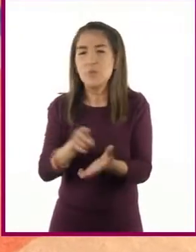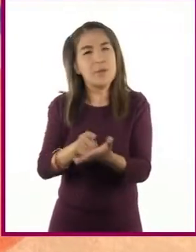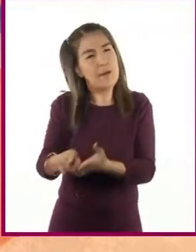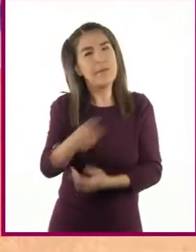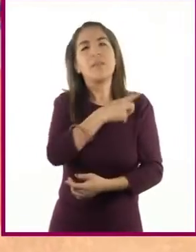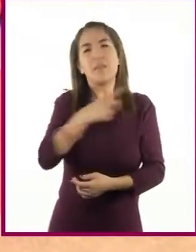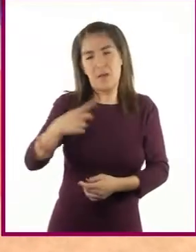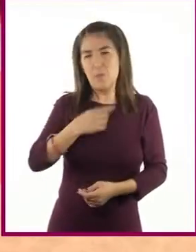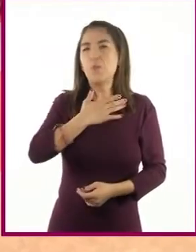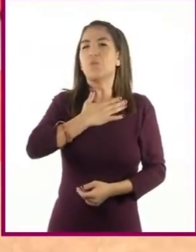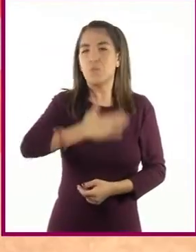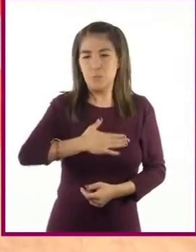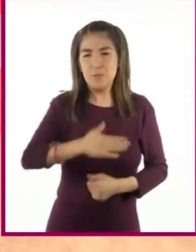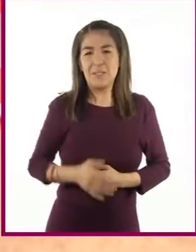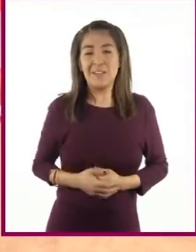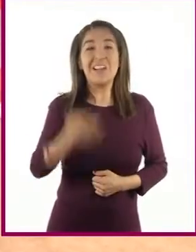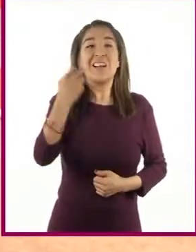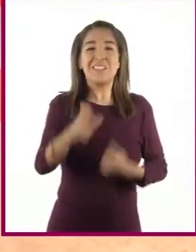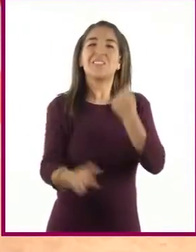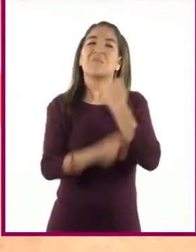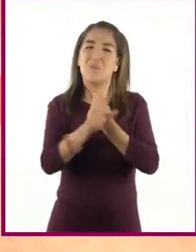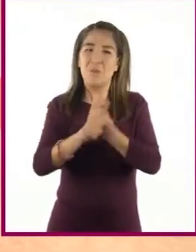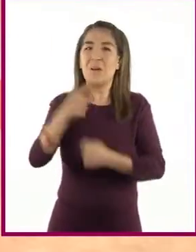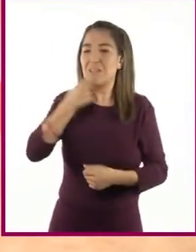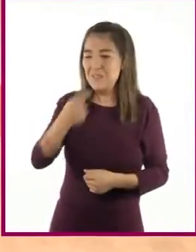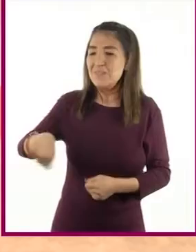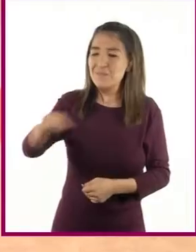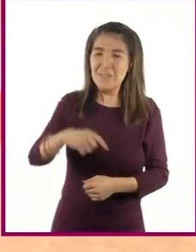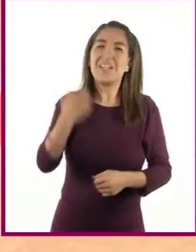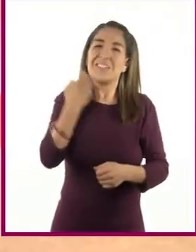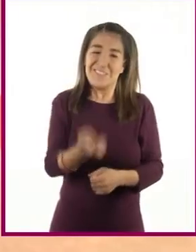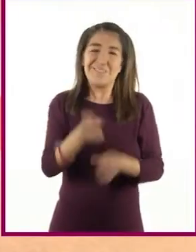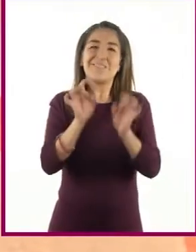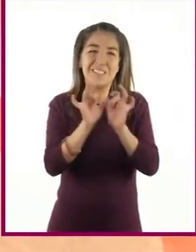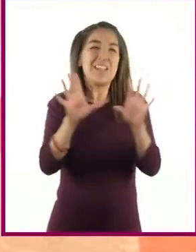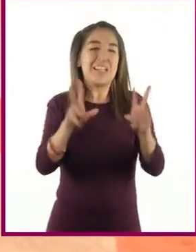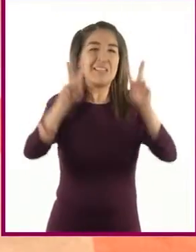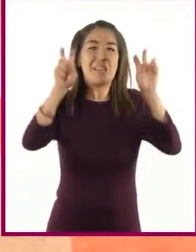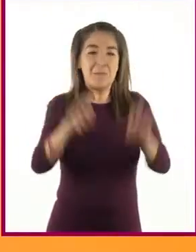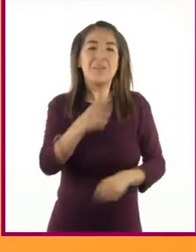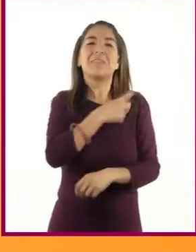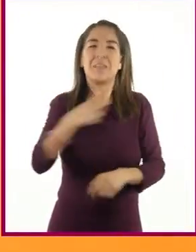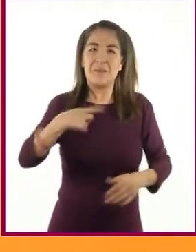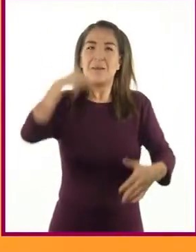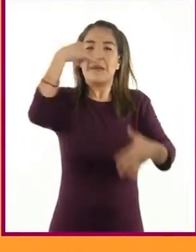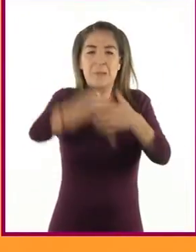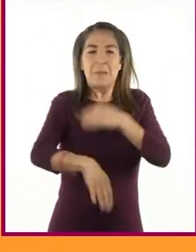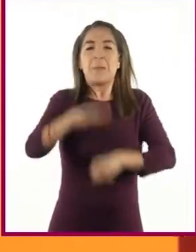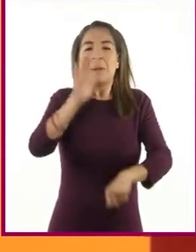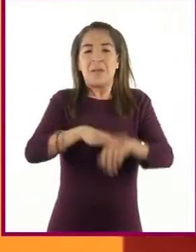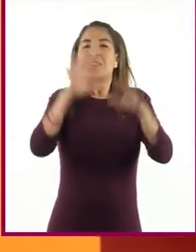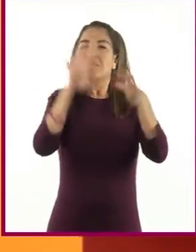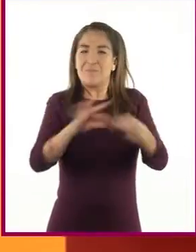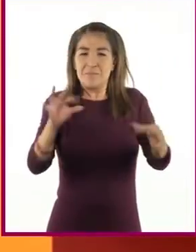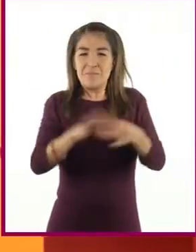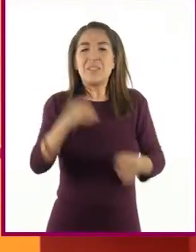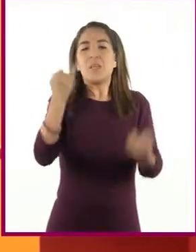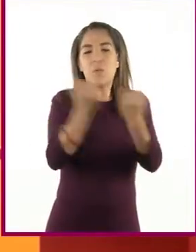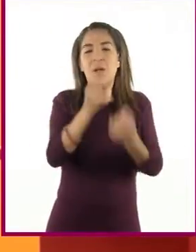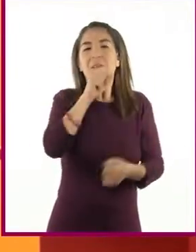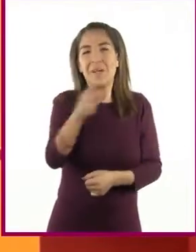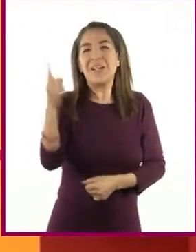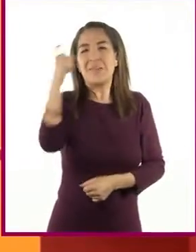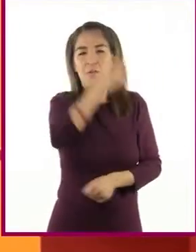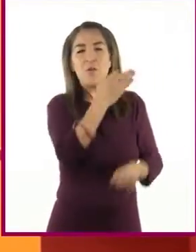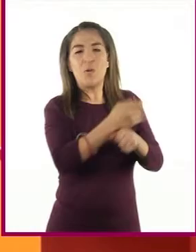esta población es delicada y es necesario estudiarla más a fondo. Además de las dificultades que ya